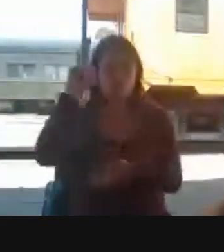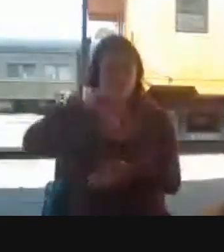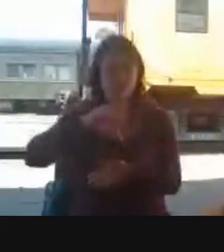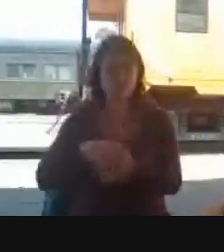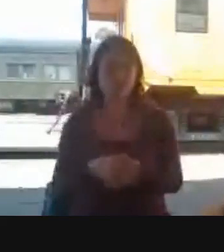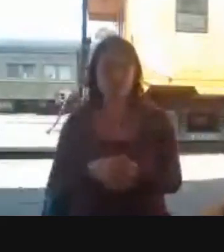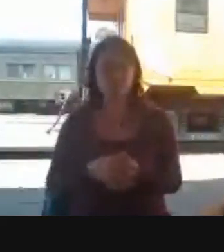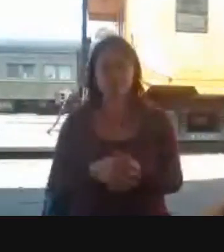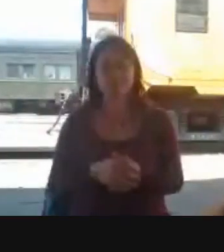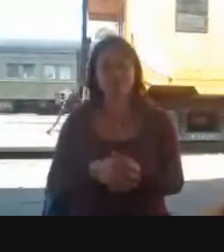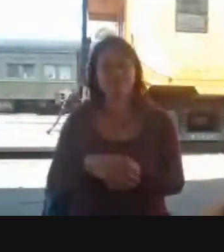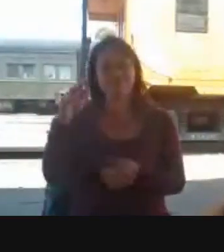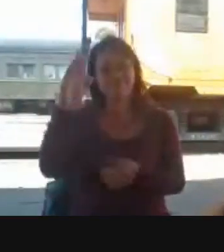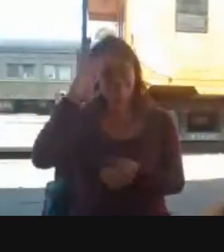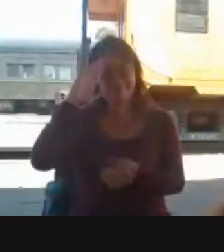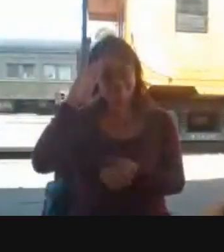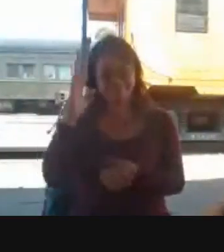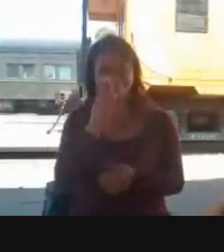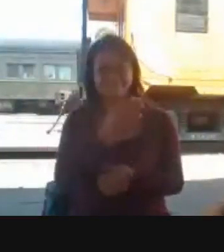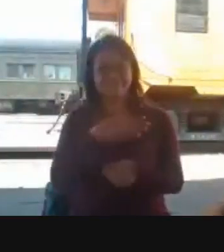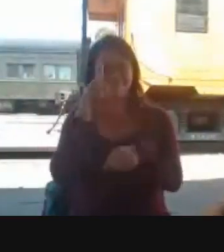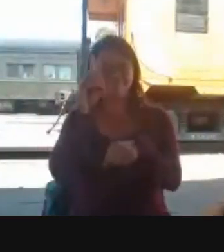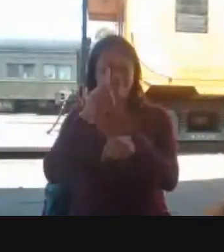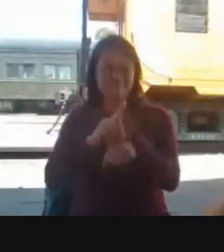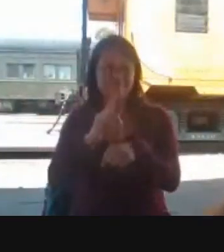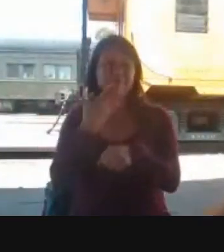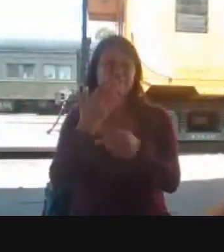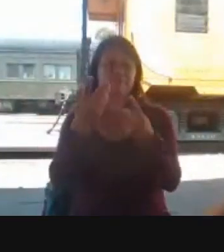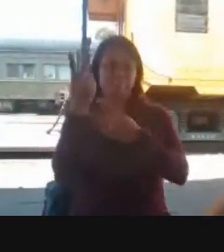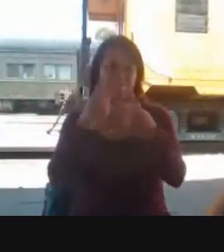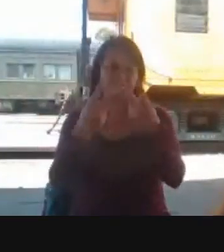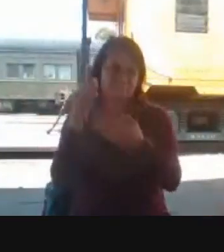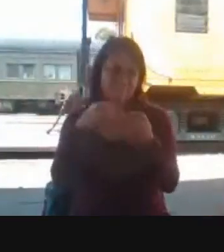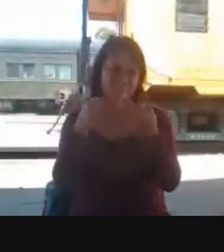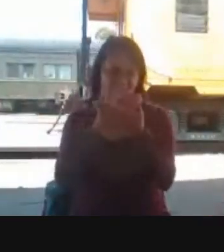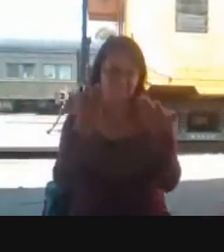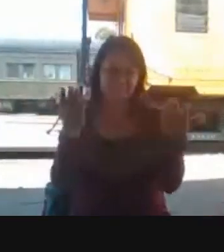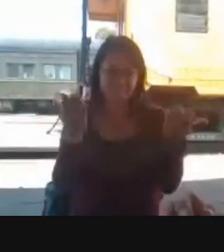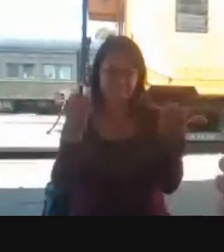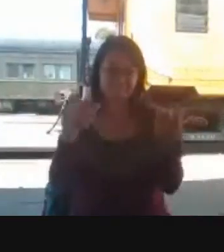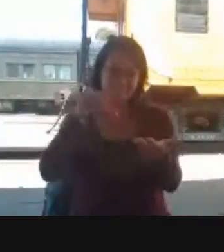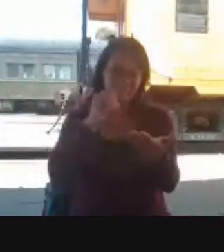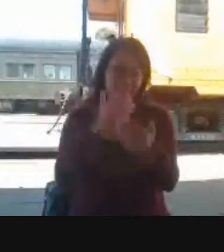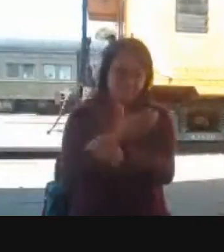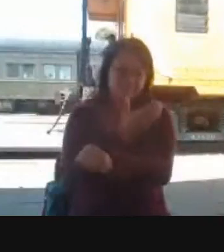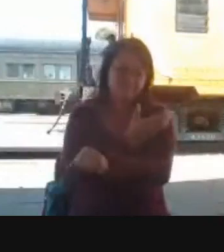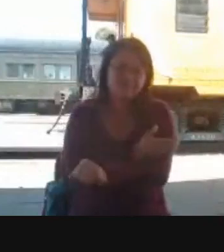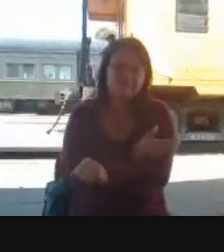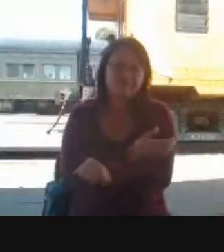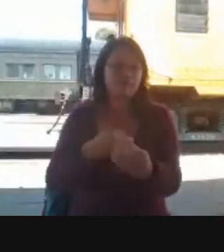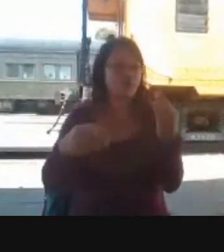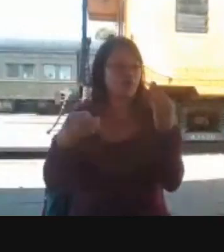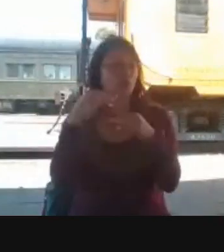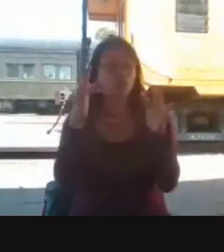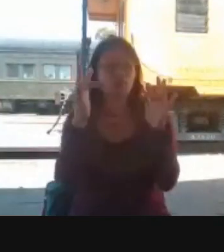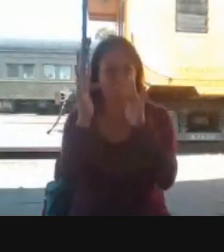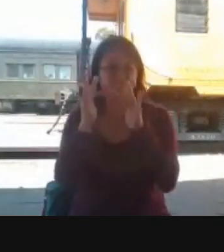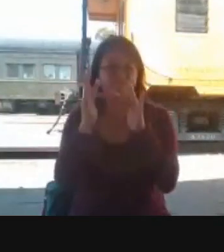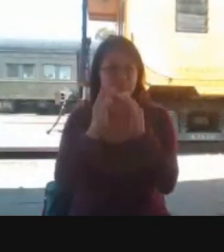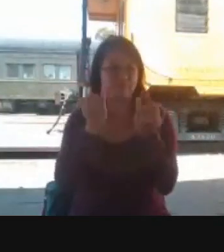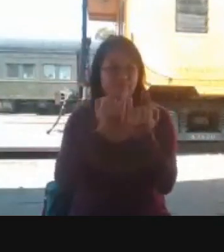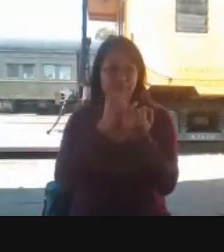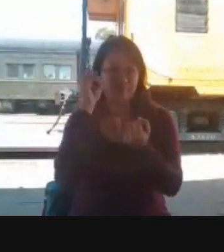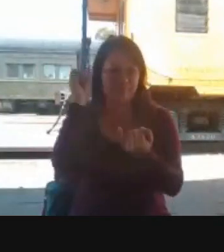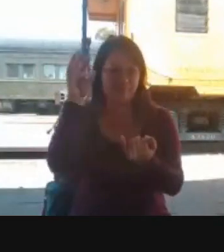conferencia. Hola, buenos días, bienvenidos. Muy buenos días a todas y todos los que nos acompañan en esta conferencia y a todos los que se encuentran conectados de